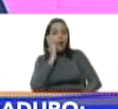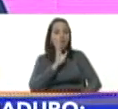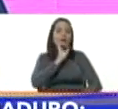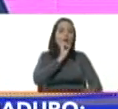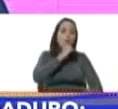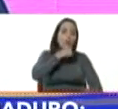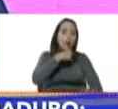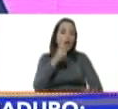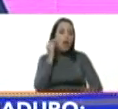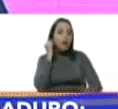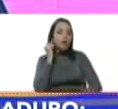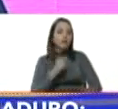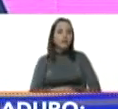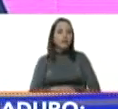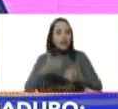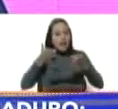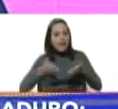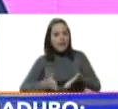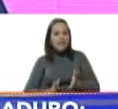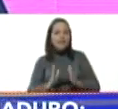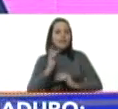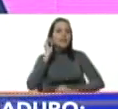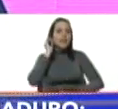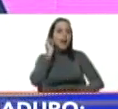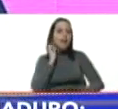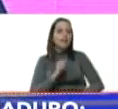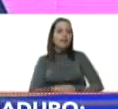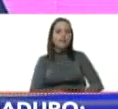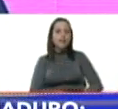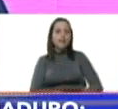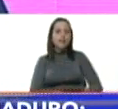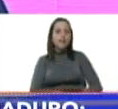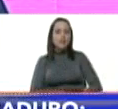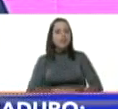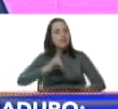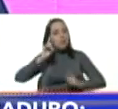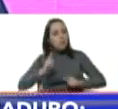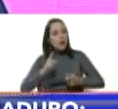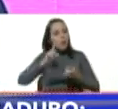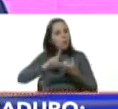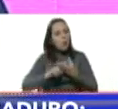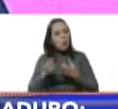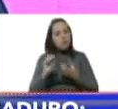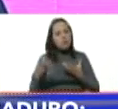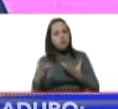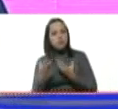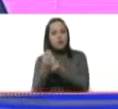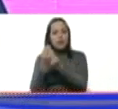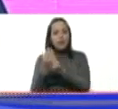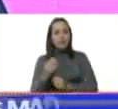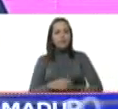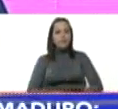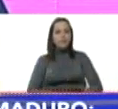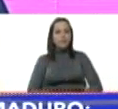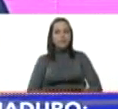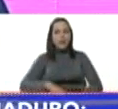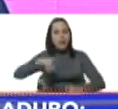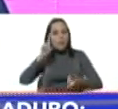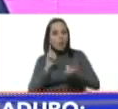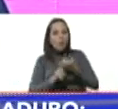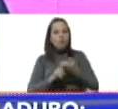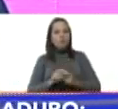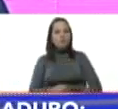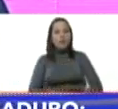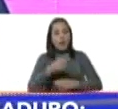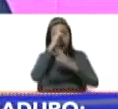abuela, hacia la hija y hacia la compañera, hacia la pareja, hacia la esposa.